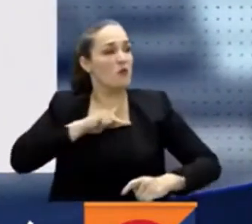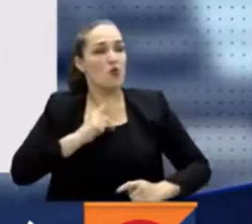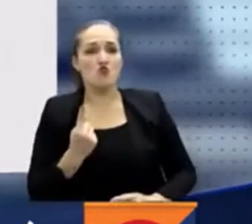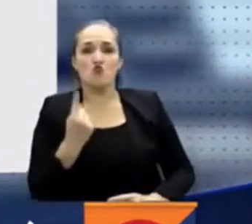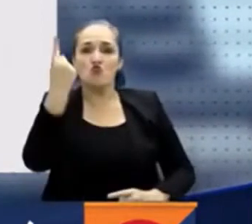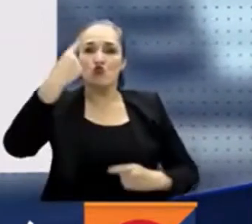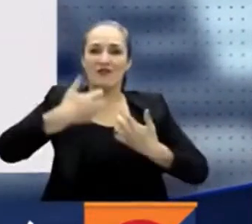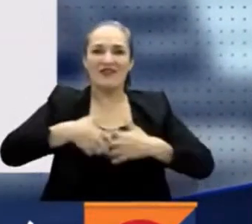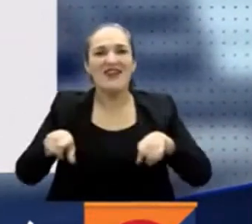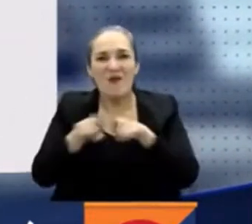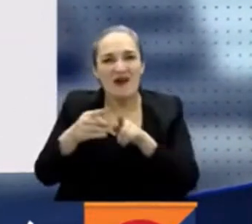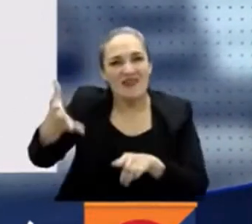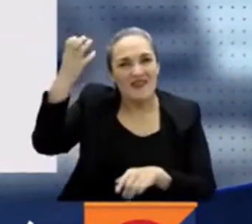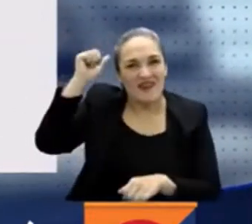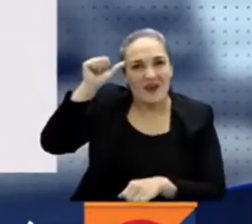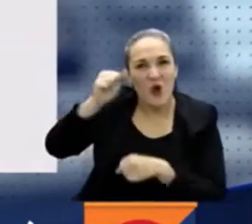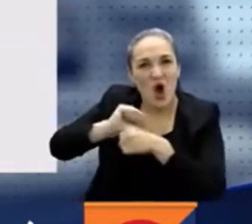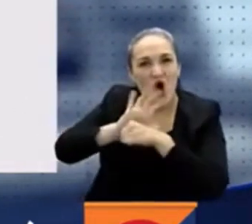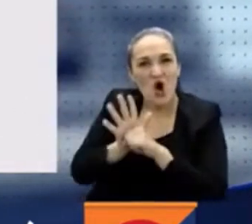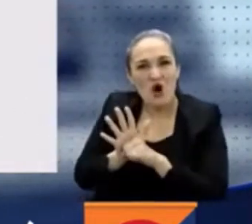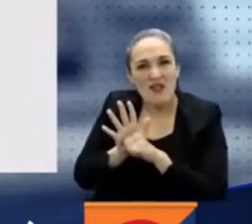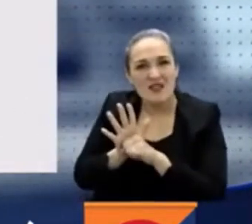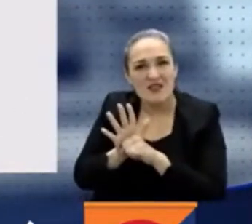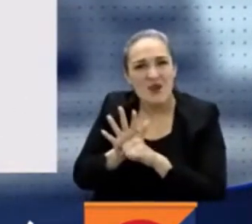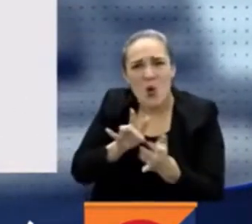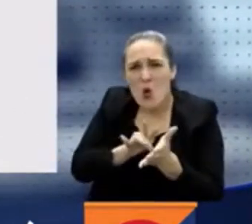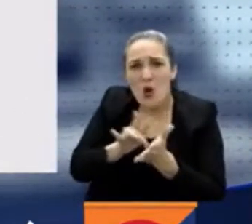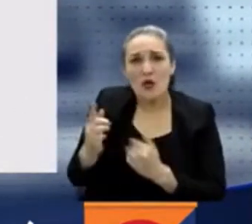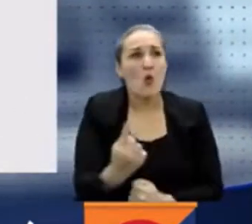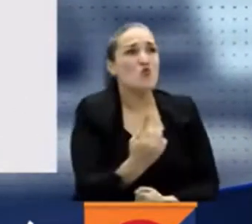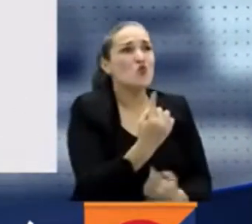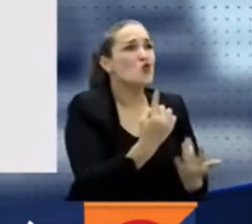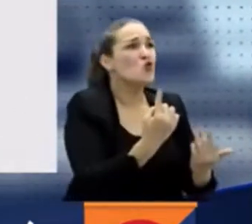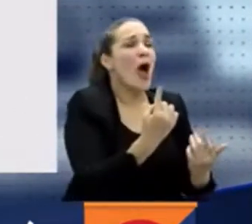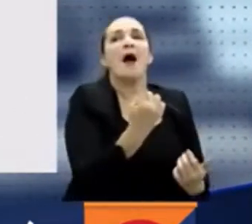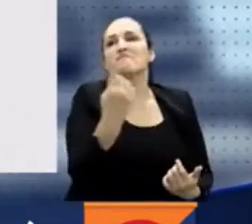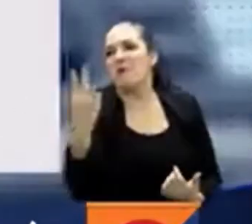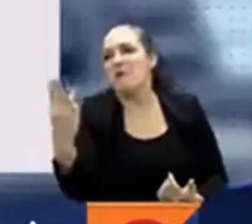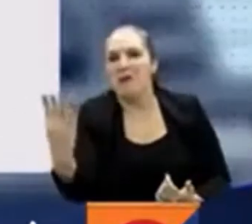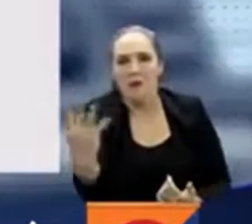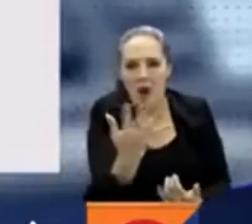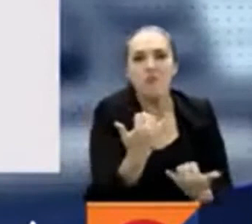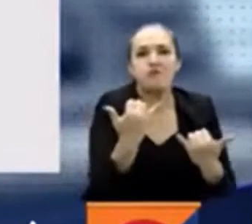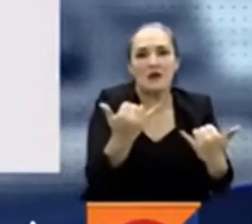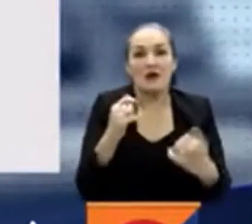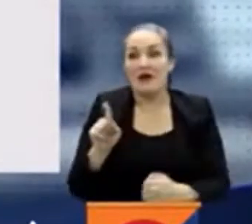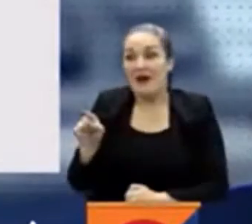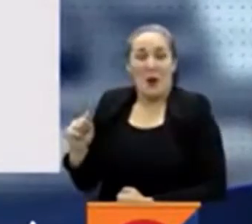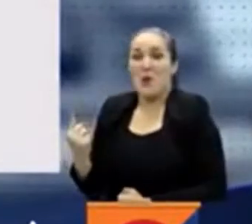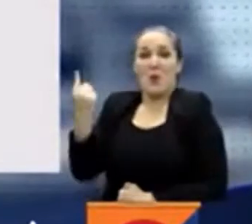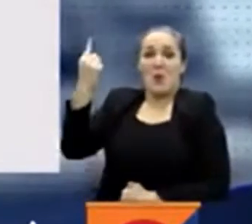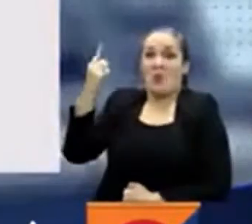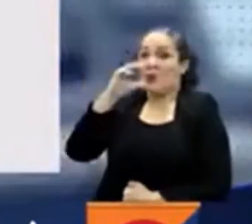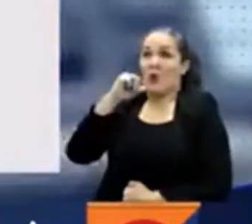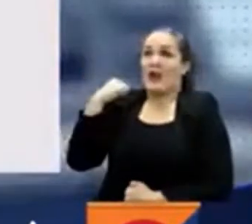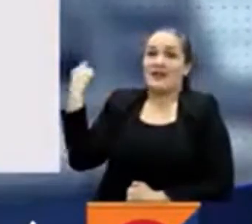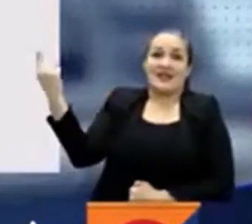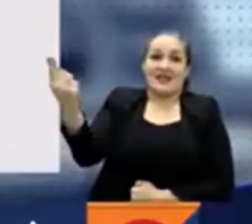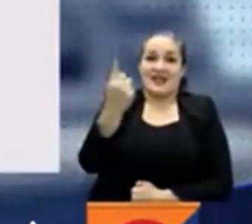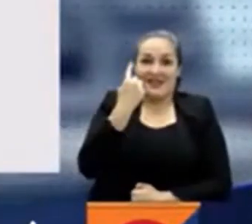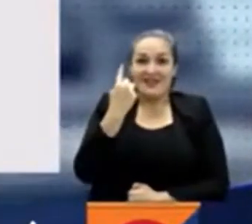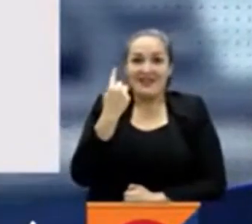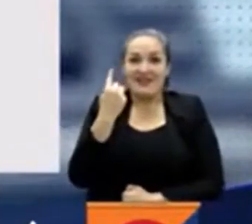en el COVID, dada la urgencia que tenían los países de acceder a estas vacunas, pues las farmacéuticas pudieron hacer